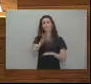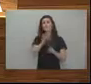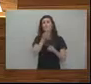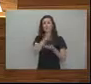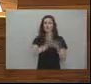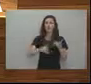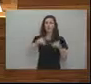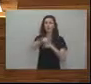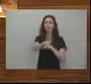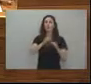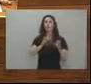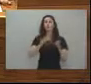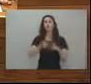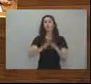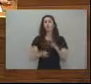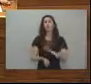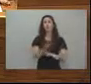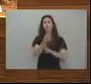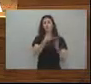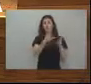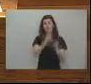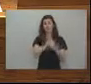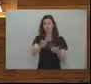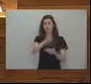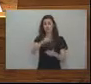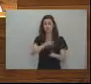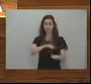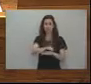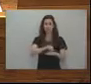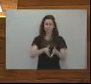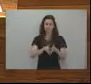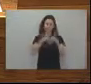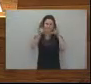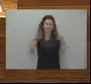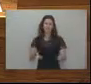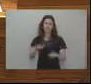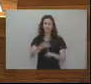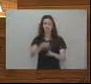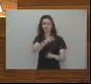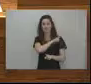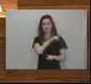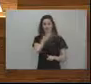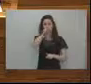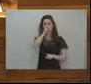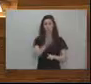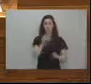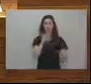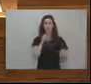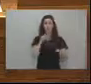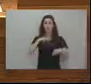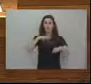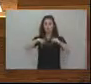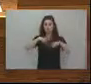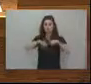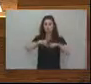expectativas del puerto, un puerto que costó 700 millones de euros, se habían sobredimensionado. Que no se tenían en cuenta las expectativas de tráfico según directivas europeas